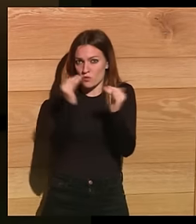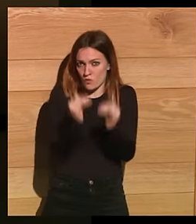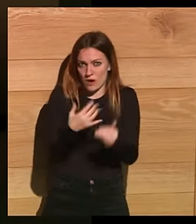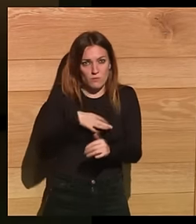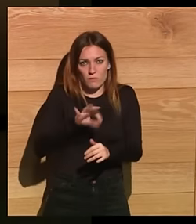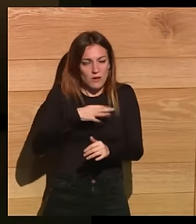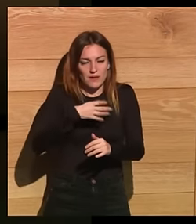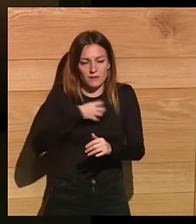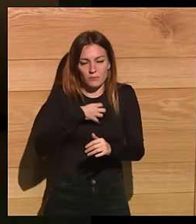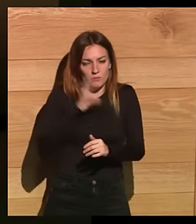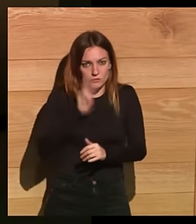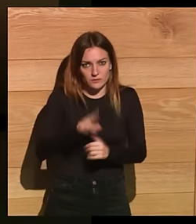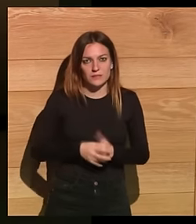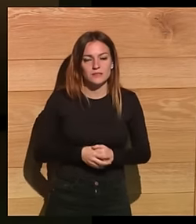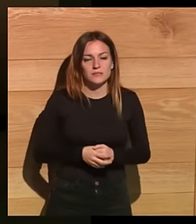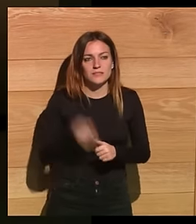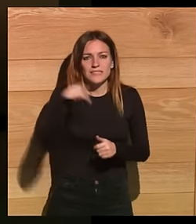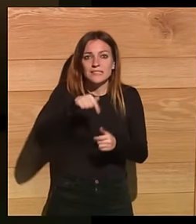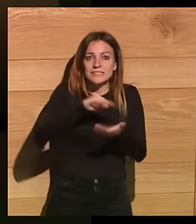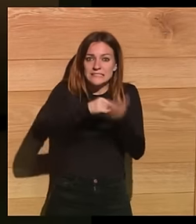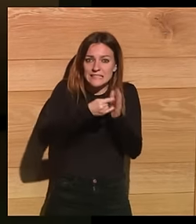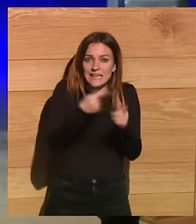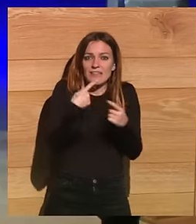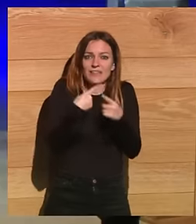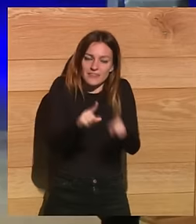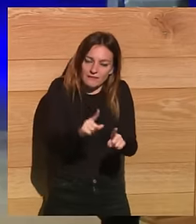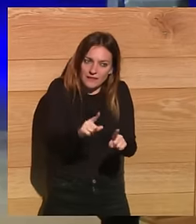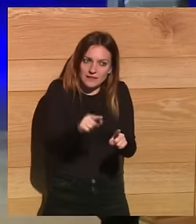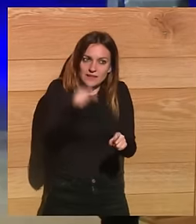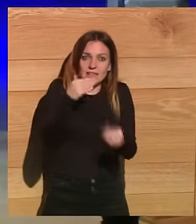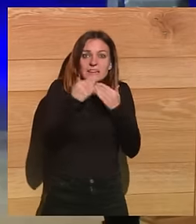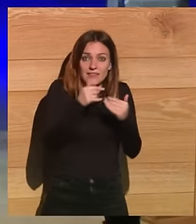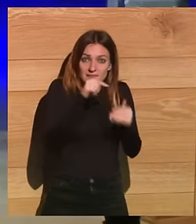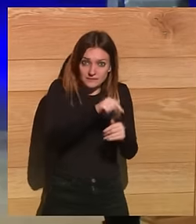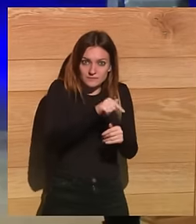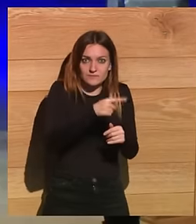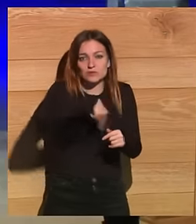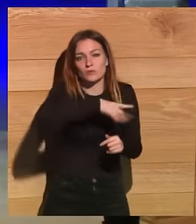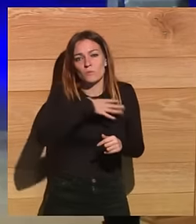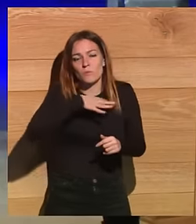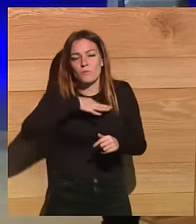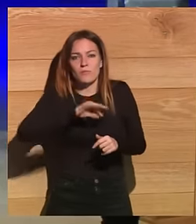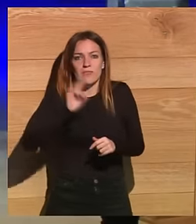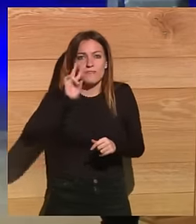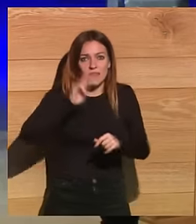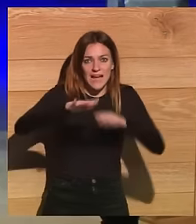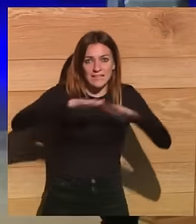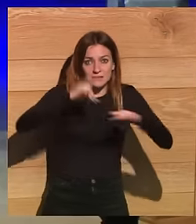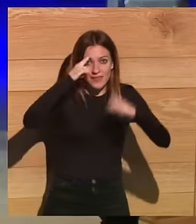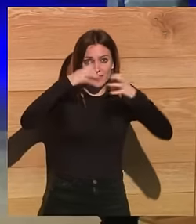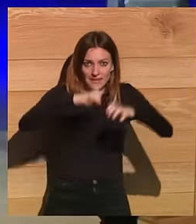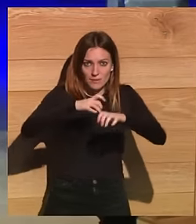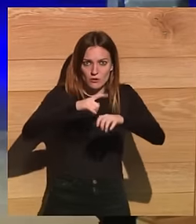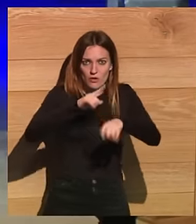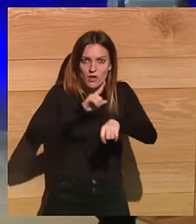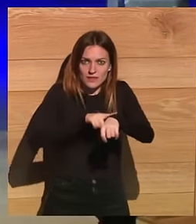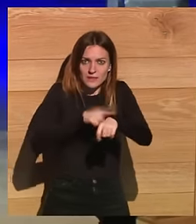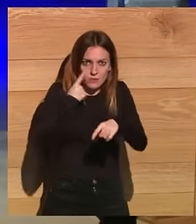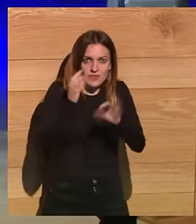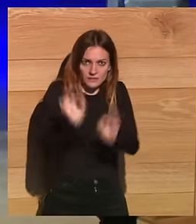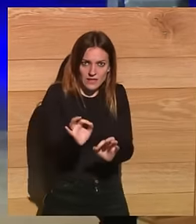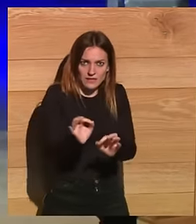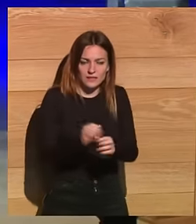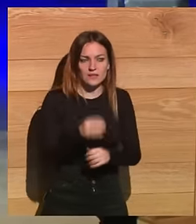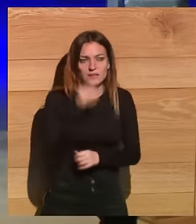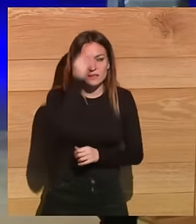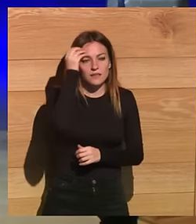técnica es capaz de ver la actividad del cerebro en tiempo real. Ahora estamos